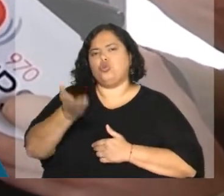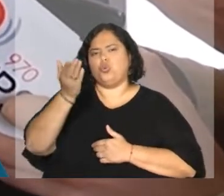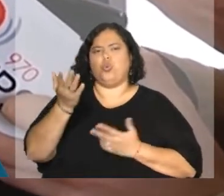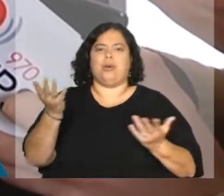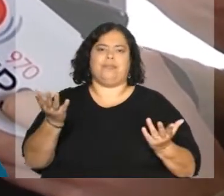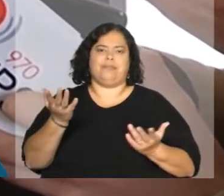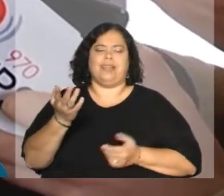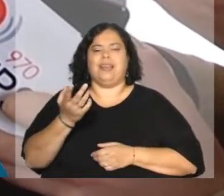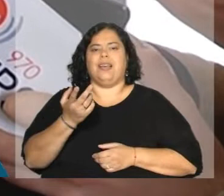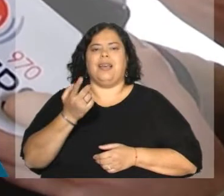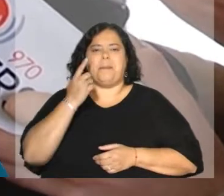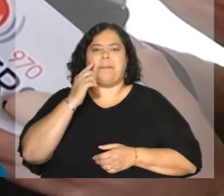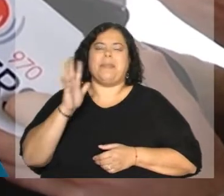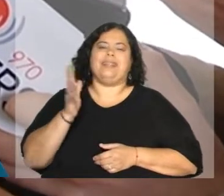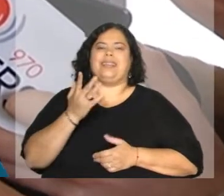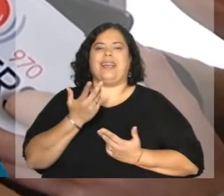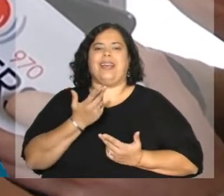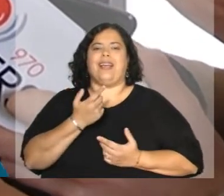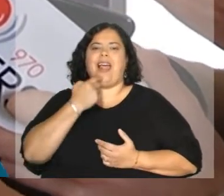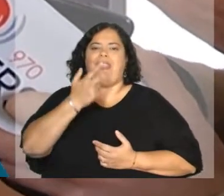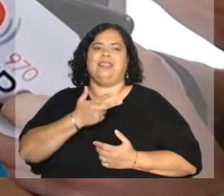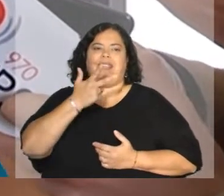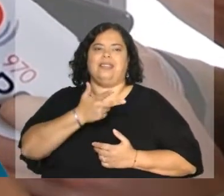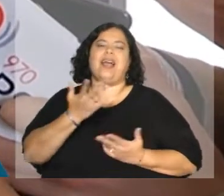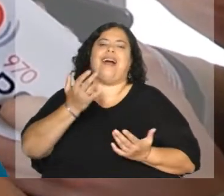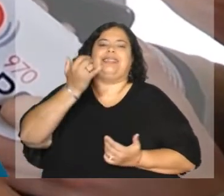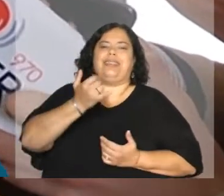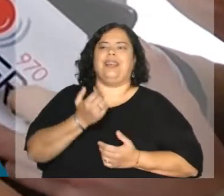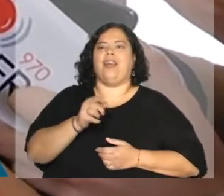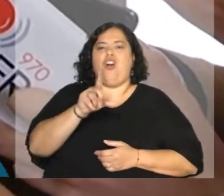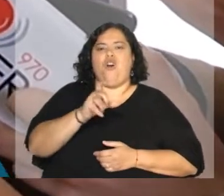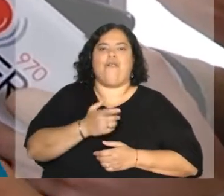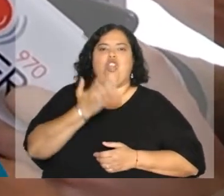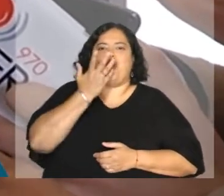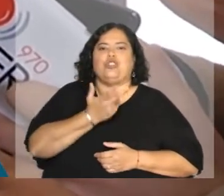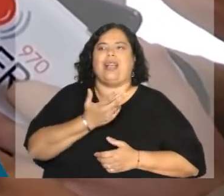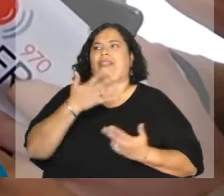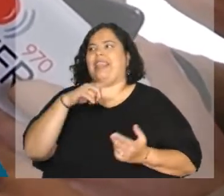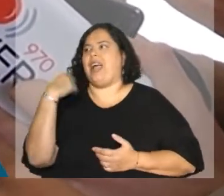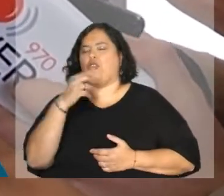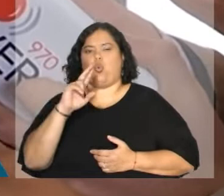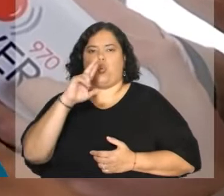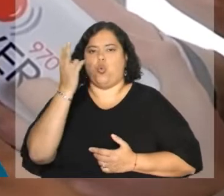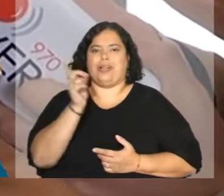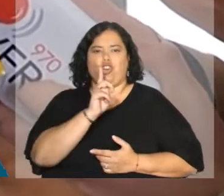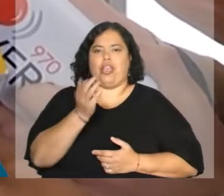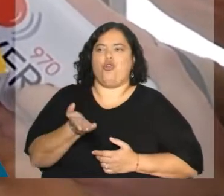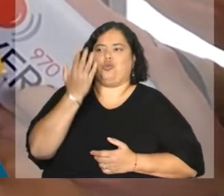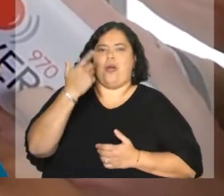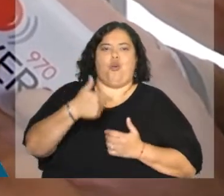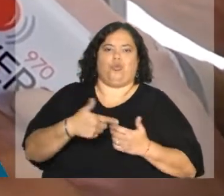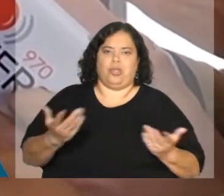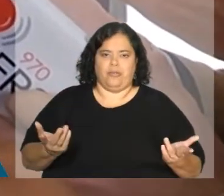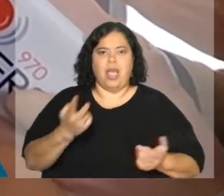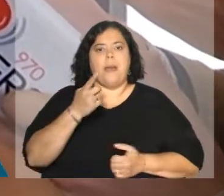propuesta demagógica. Por supuesto que a todos los uruguayos nos encantaría que no suba más el combustible, por supuesto, pero acá